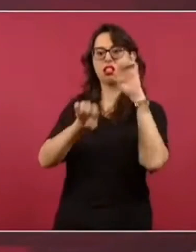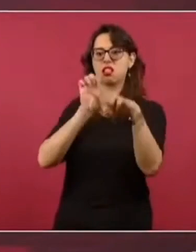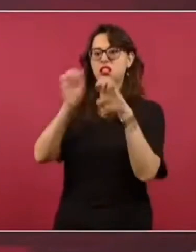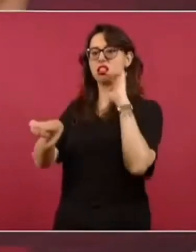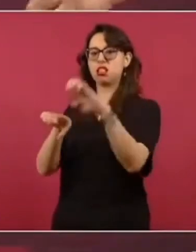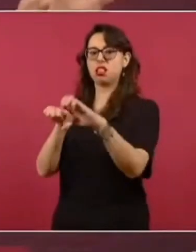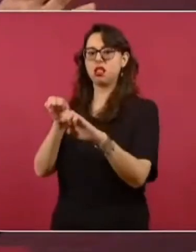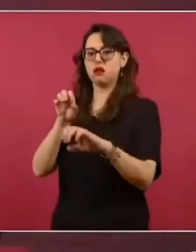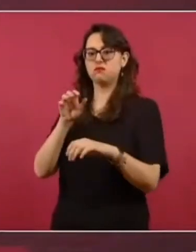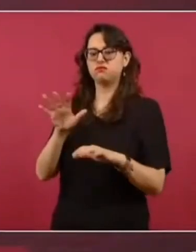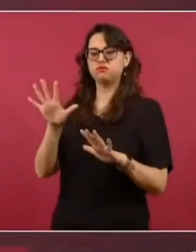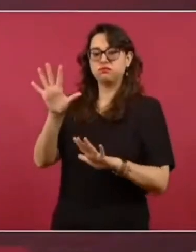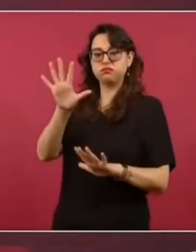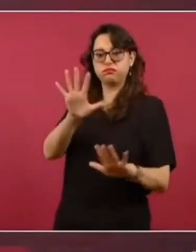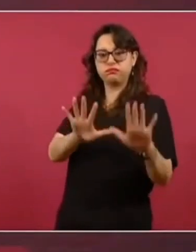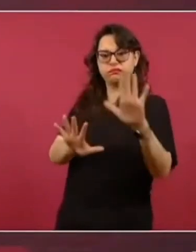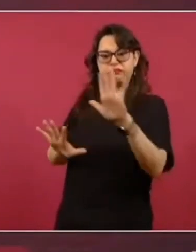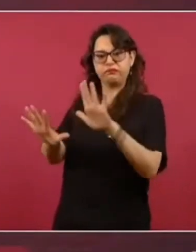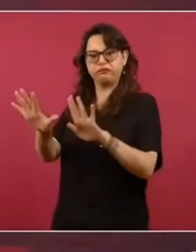No informar,